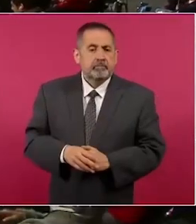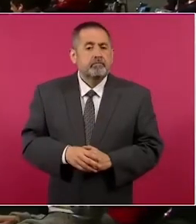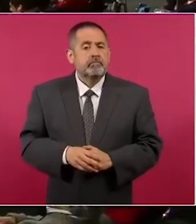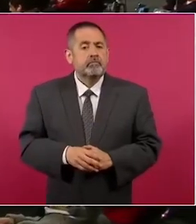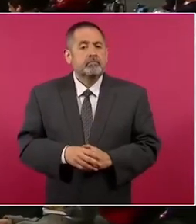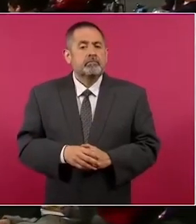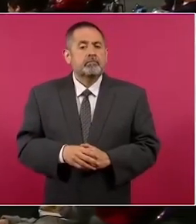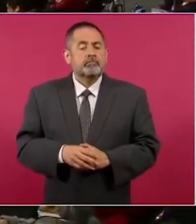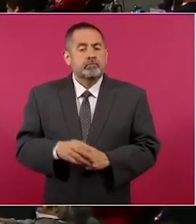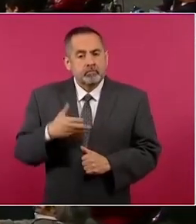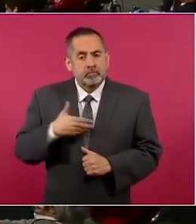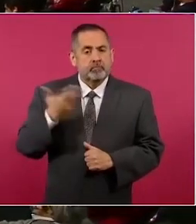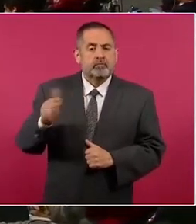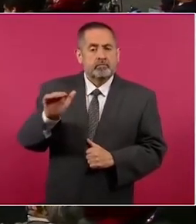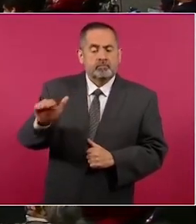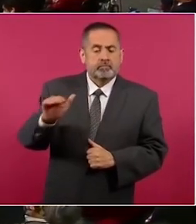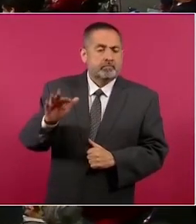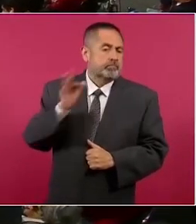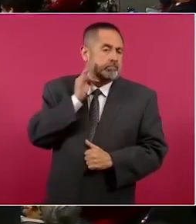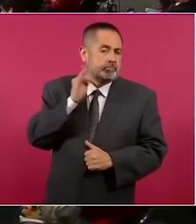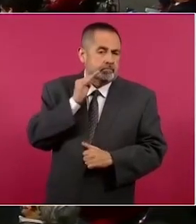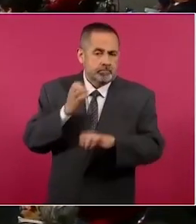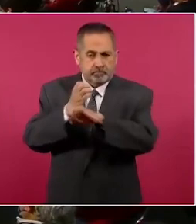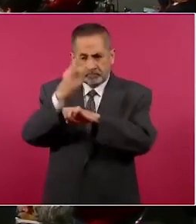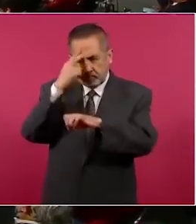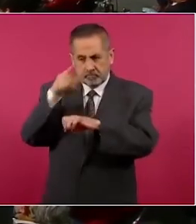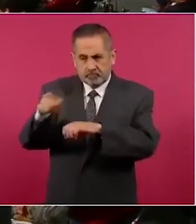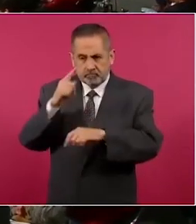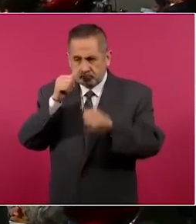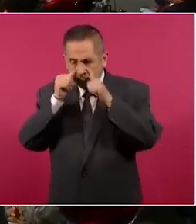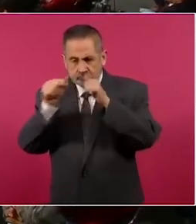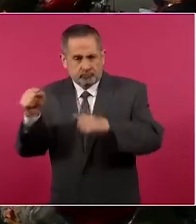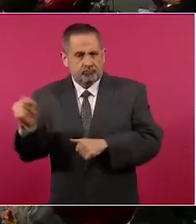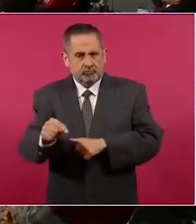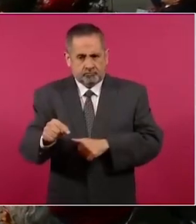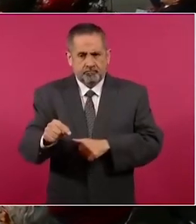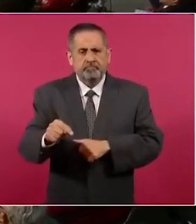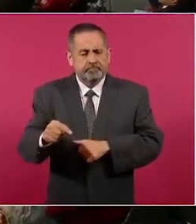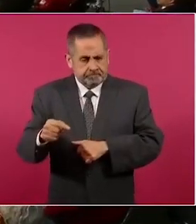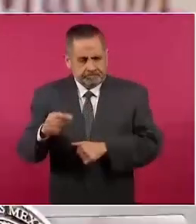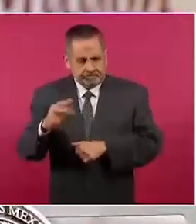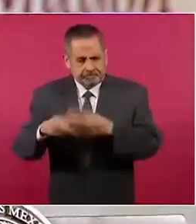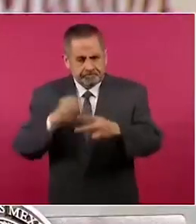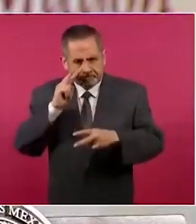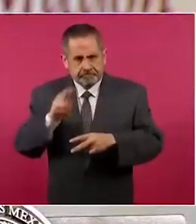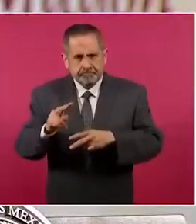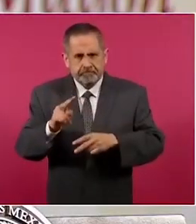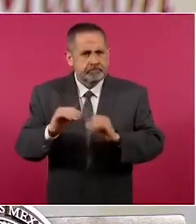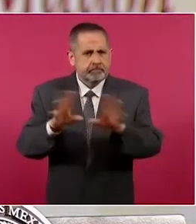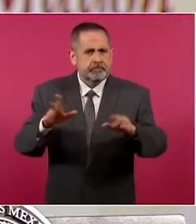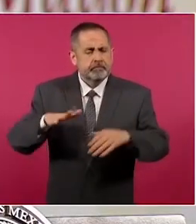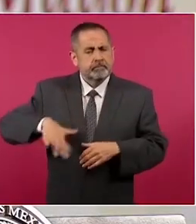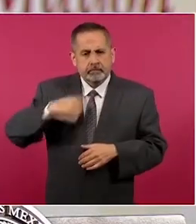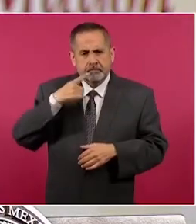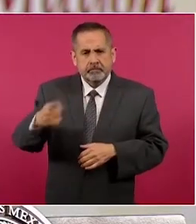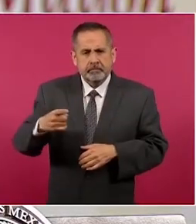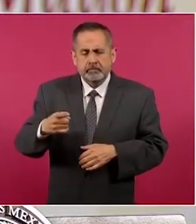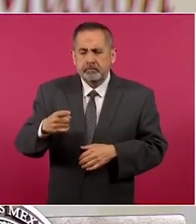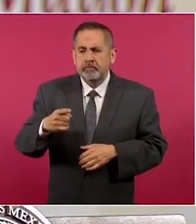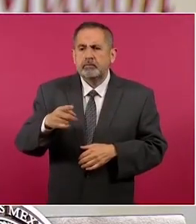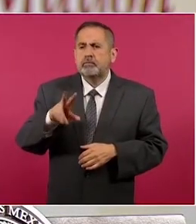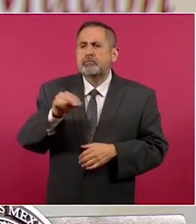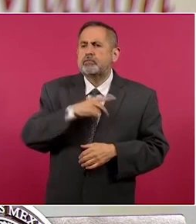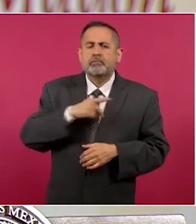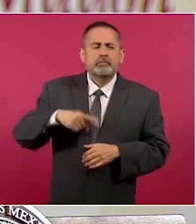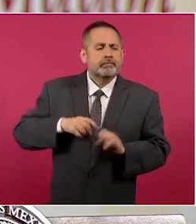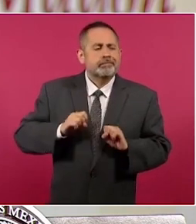Vamos a pedirle a la Fiscalía del Estado de México que está atendiendo este asunto. Por supuesto, como decía el señor presidente, pues no debe haber ninguna